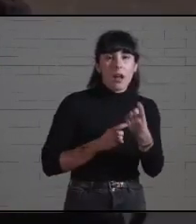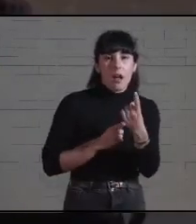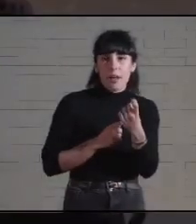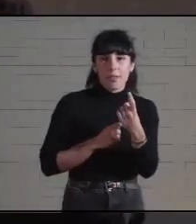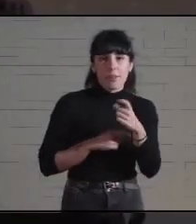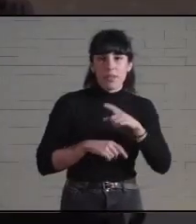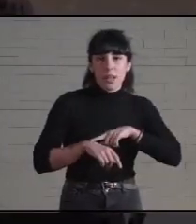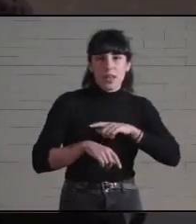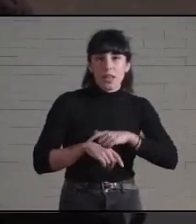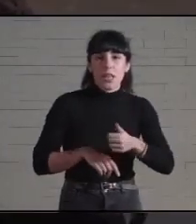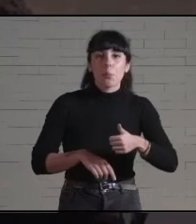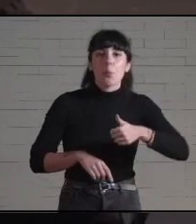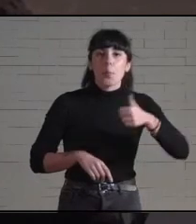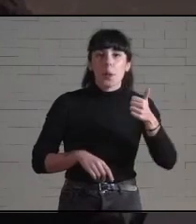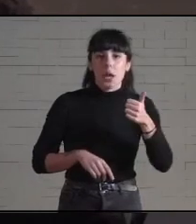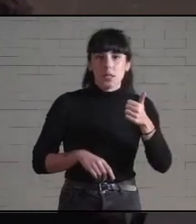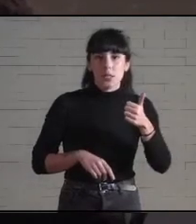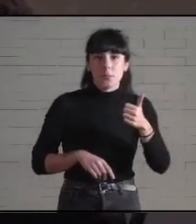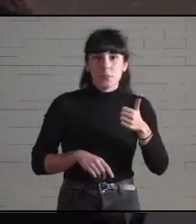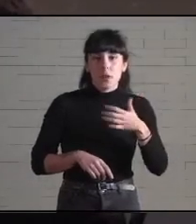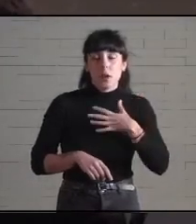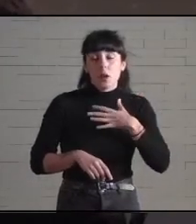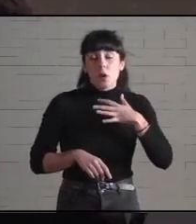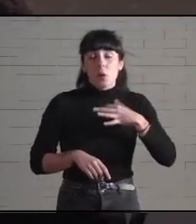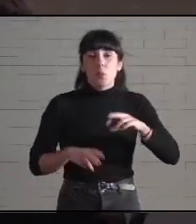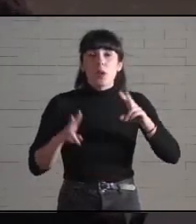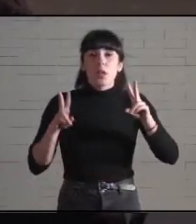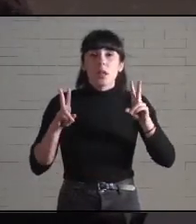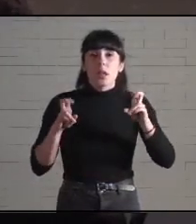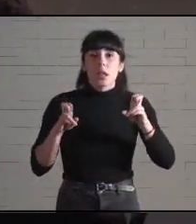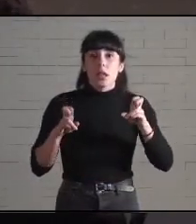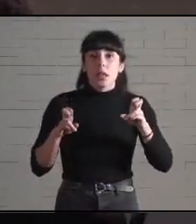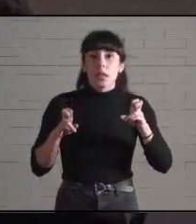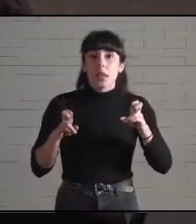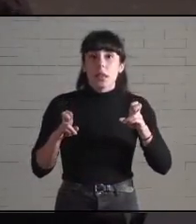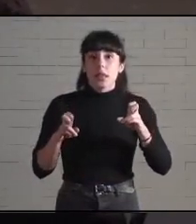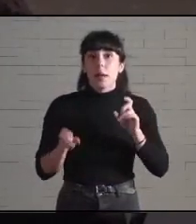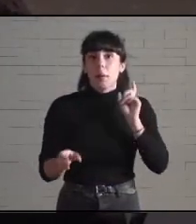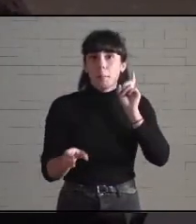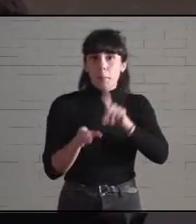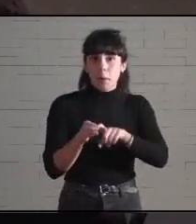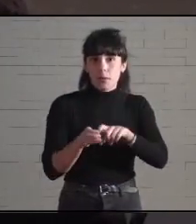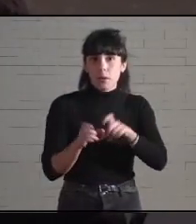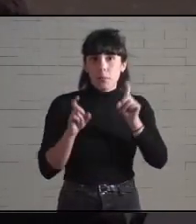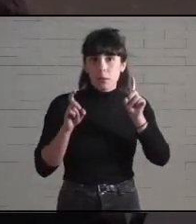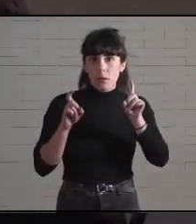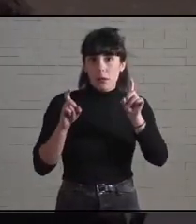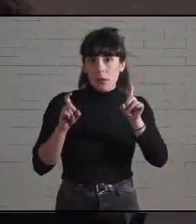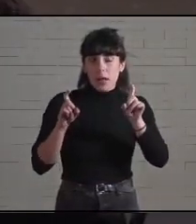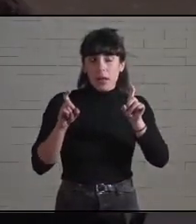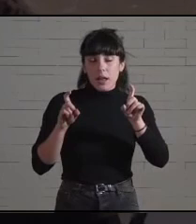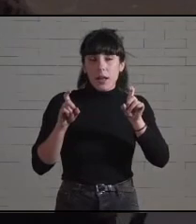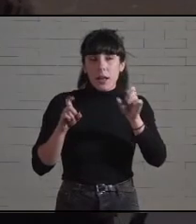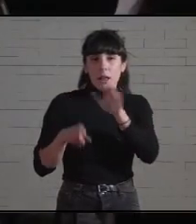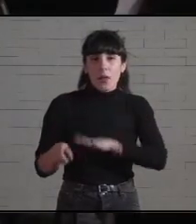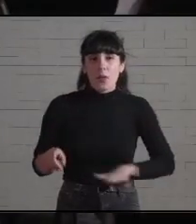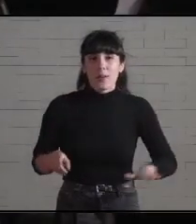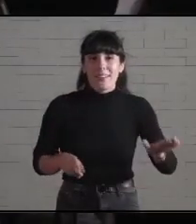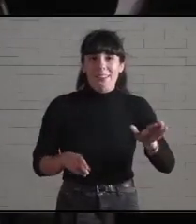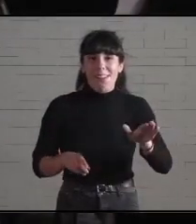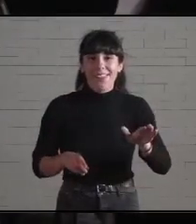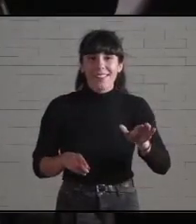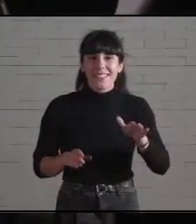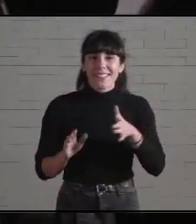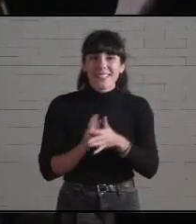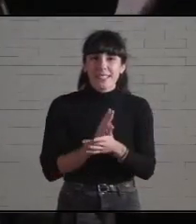¿no? Sin duda la creación de plazas y la inversión en primera infancia y la creación de plazas de educación infantil es una